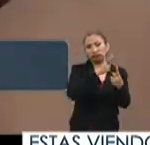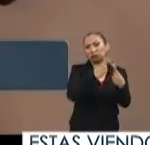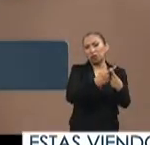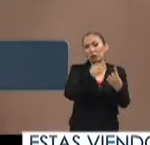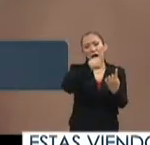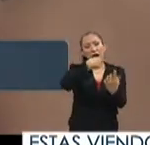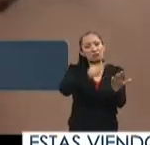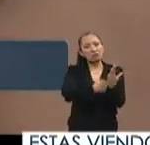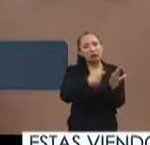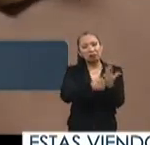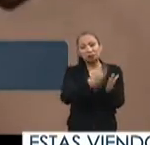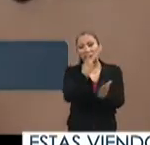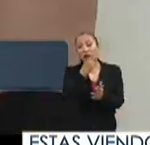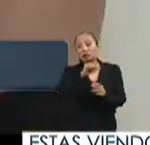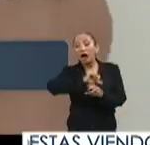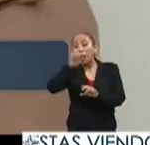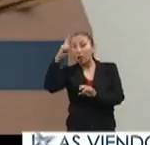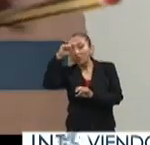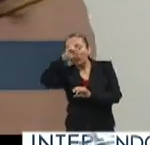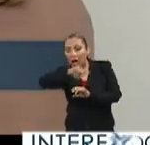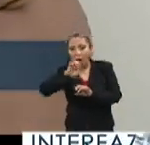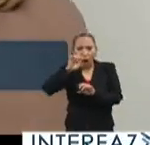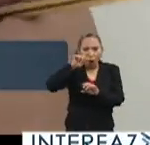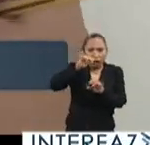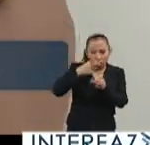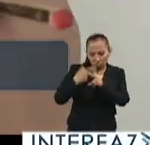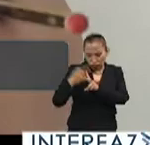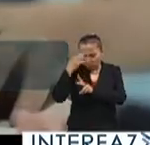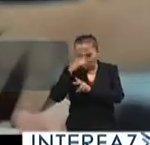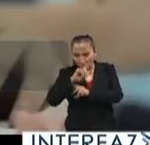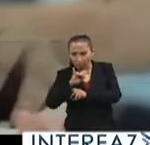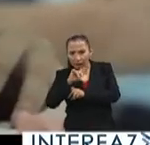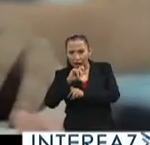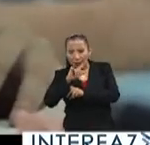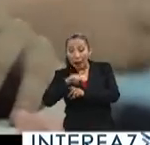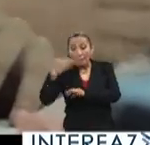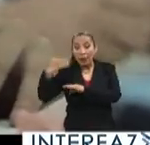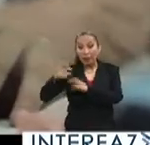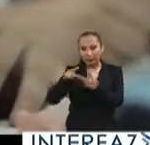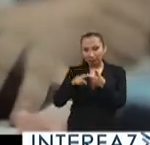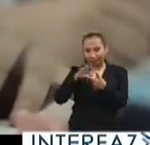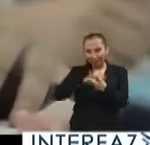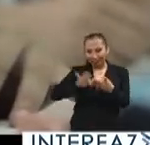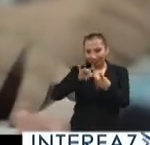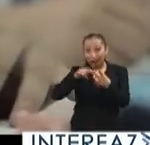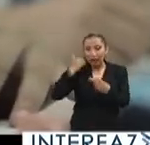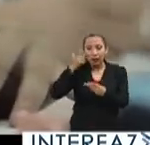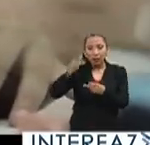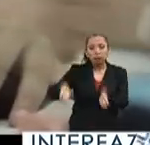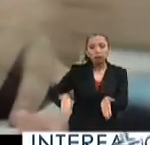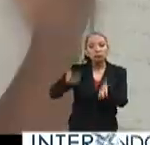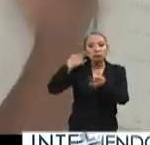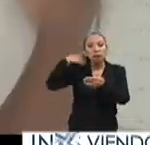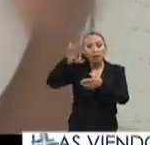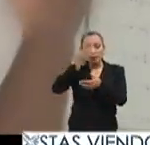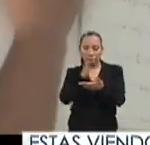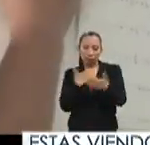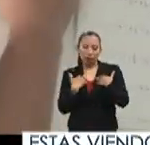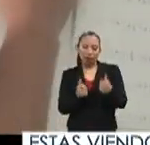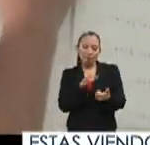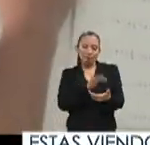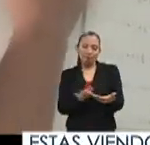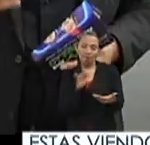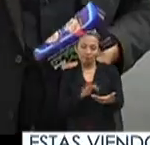como la suma y la resta hasta complejas como ecuaciones de cálculo diferencial, mientras que en el segundo se busca desarrollar una buena